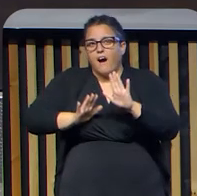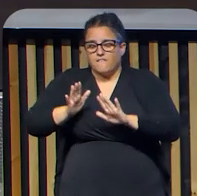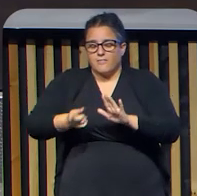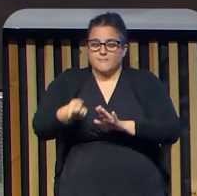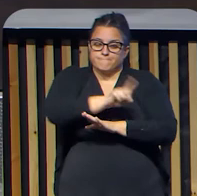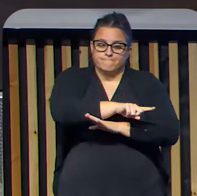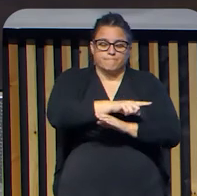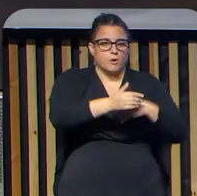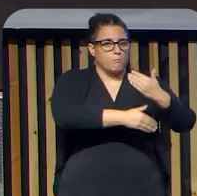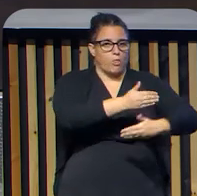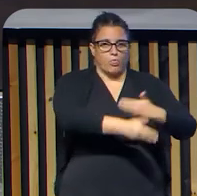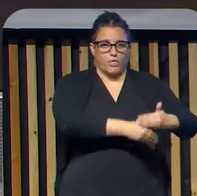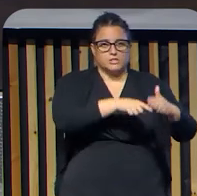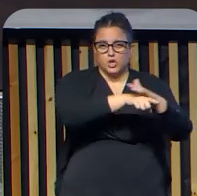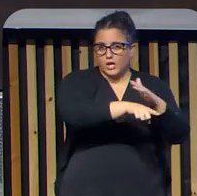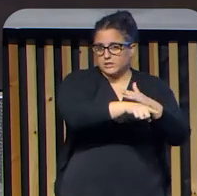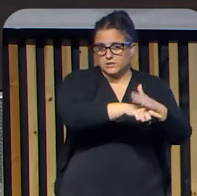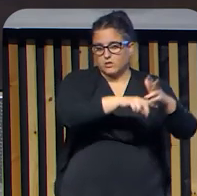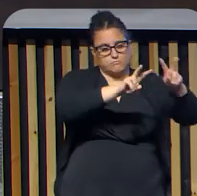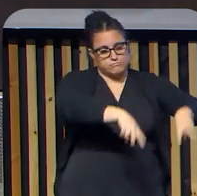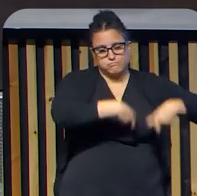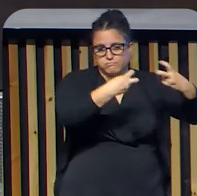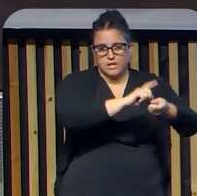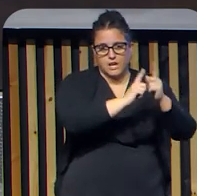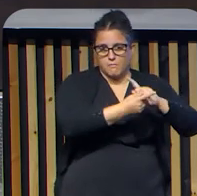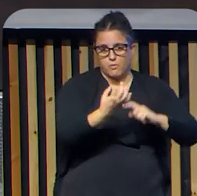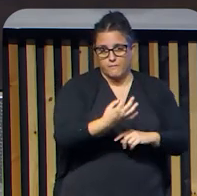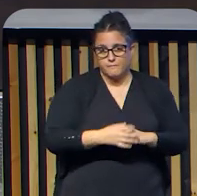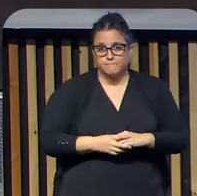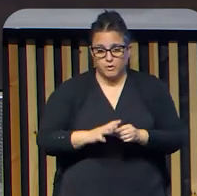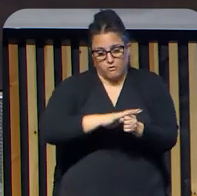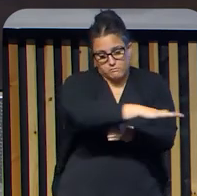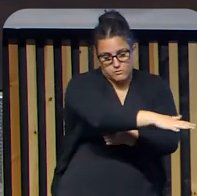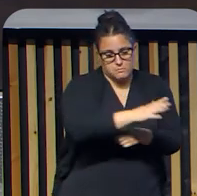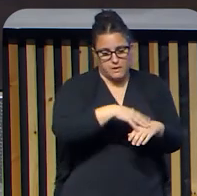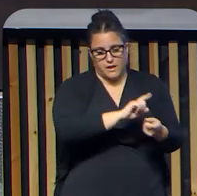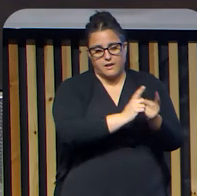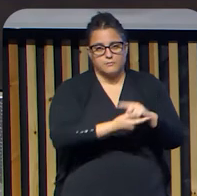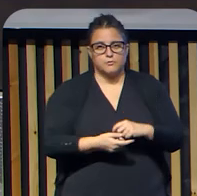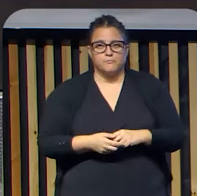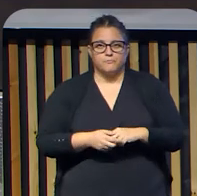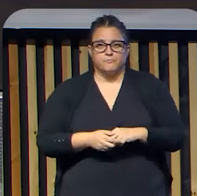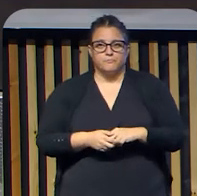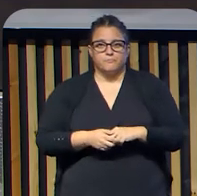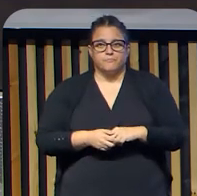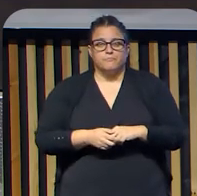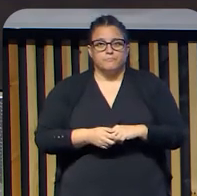bueno esa información es muy valiosa quiero decir la de las veces las que tenéis que hacer de traductor